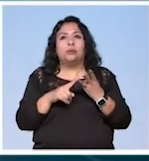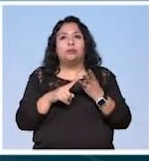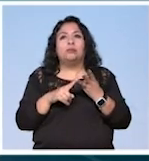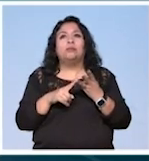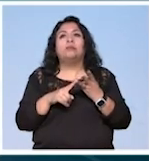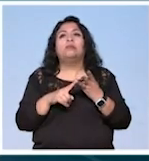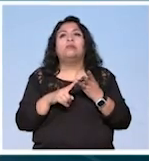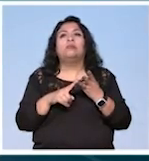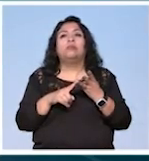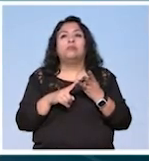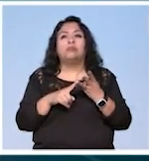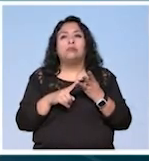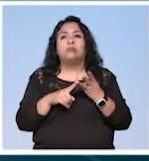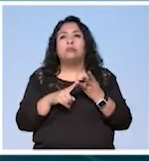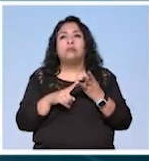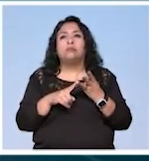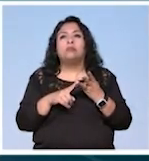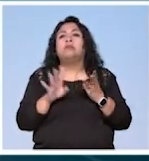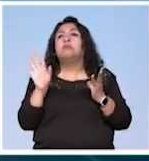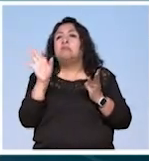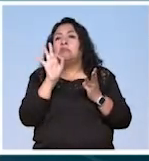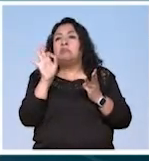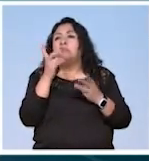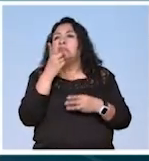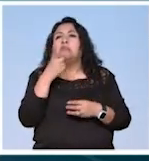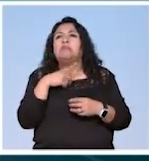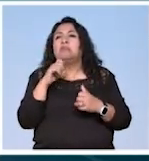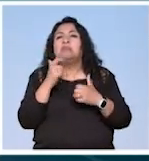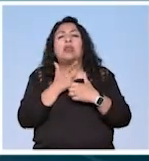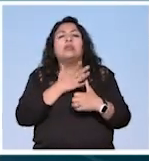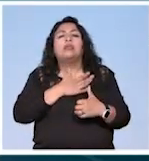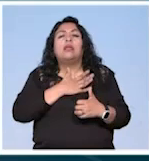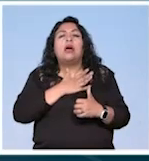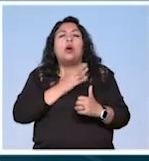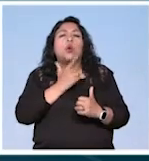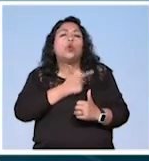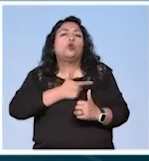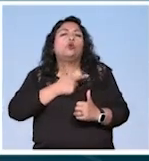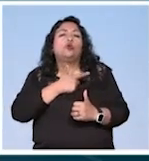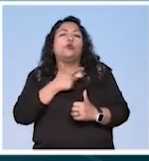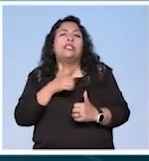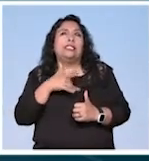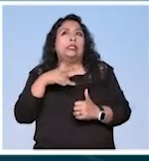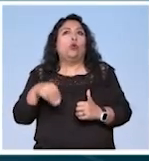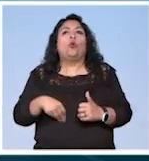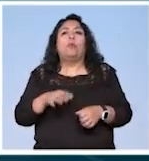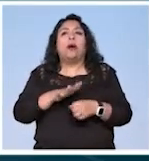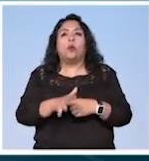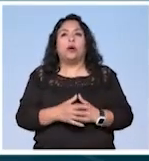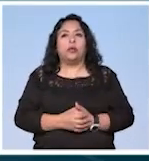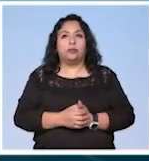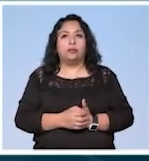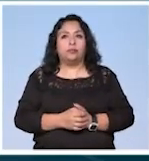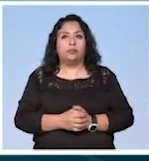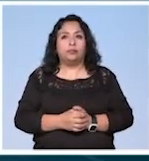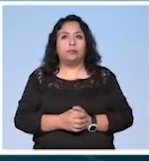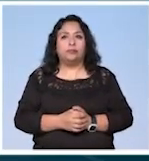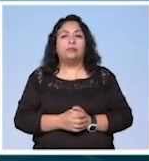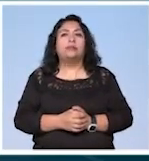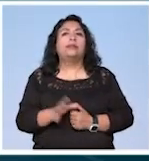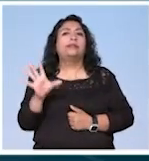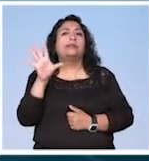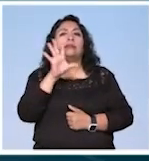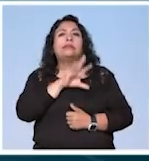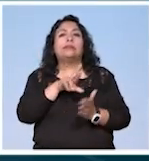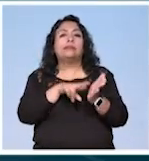sí tuvieras que decirme algún placer algún gusto culposo Cuál sería Me